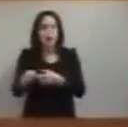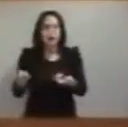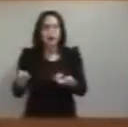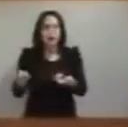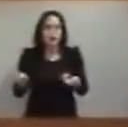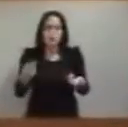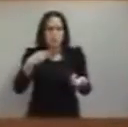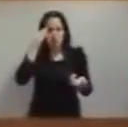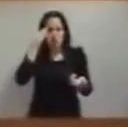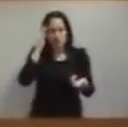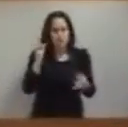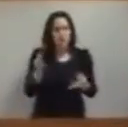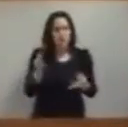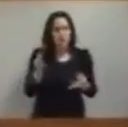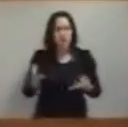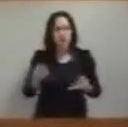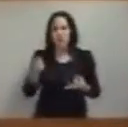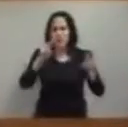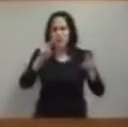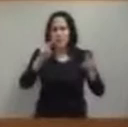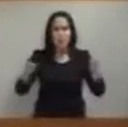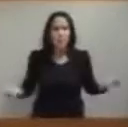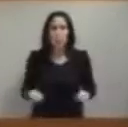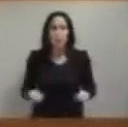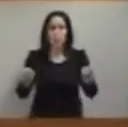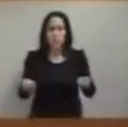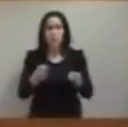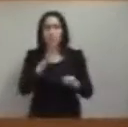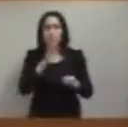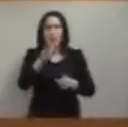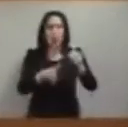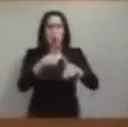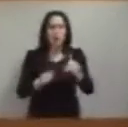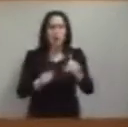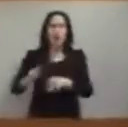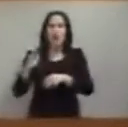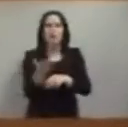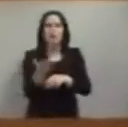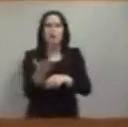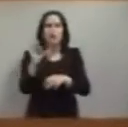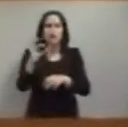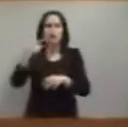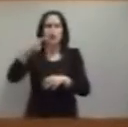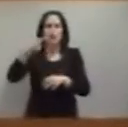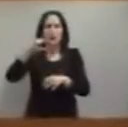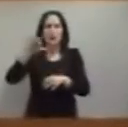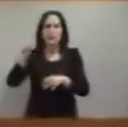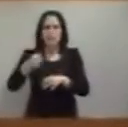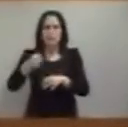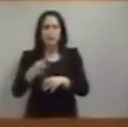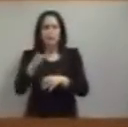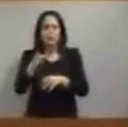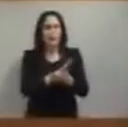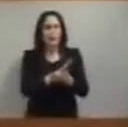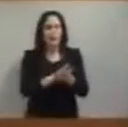esos principios de publicidad y concurrencia afectan también a SOGEPSA, sobre todo en aquello que hace referencia